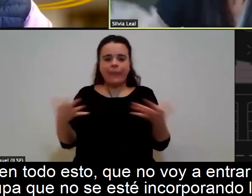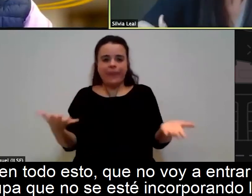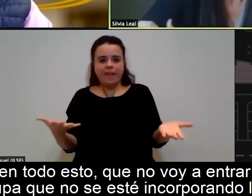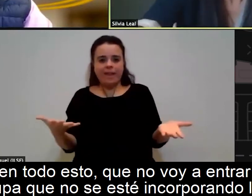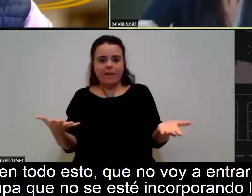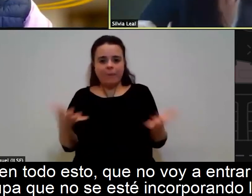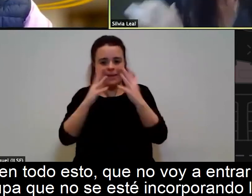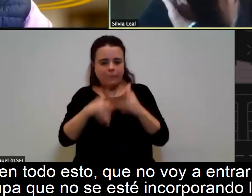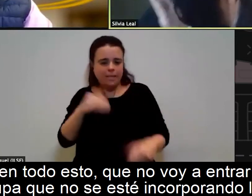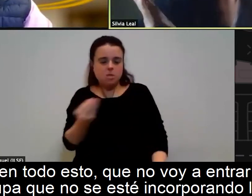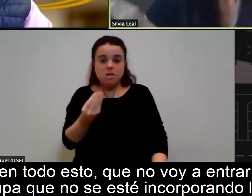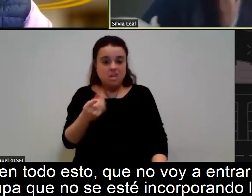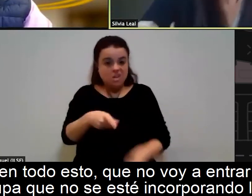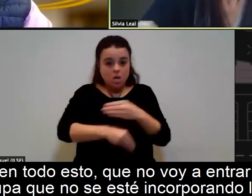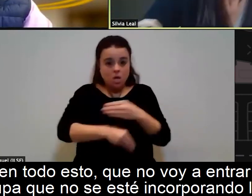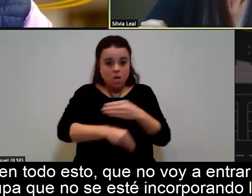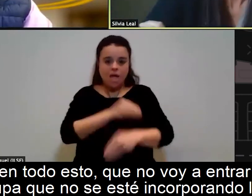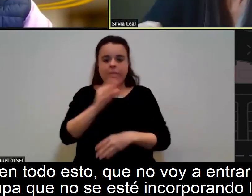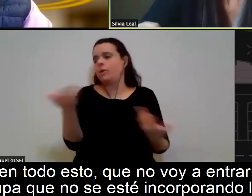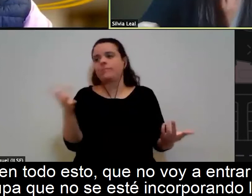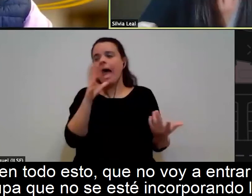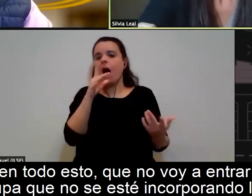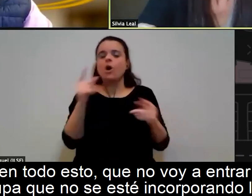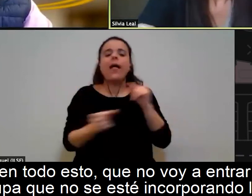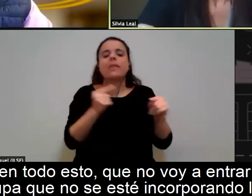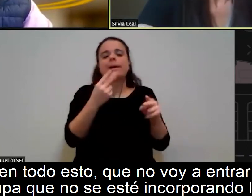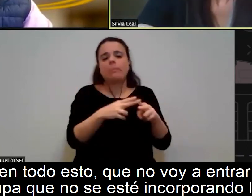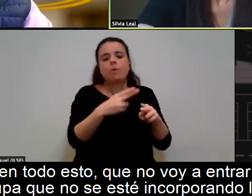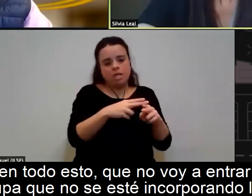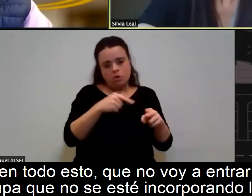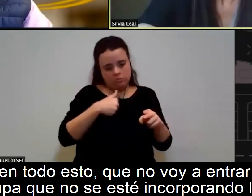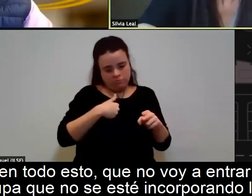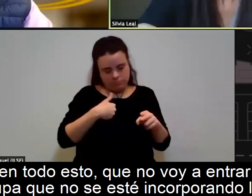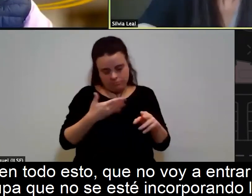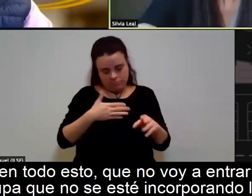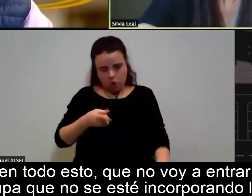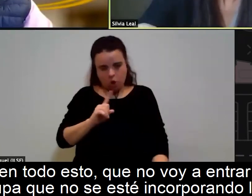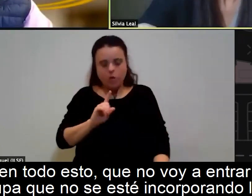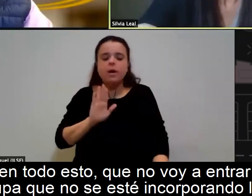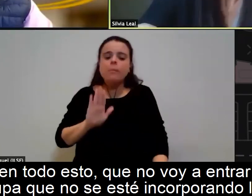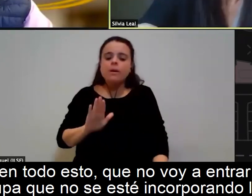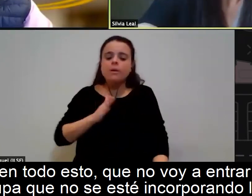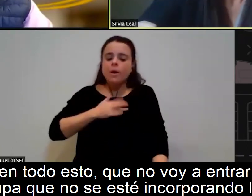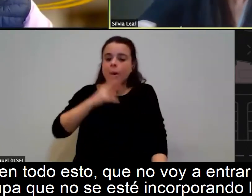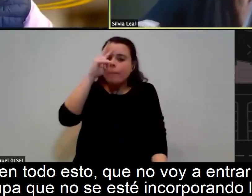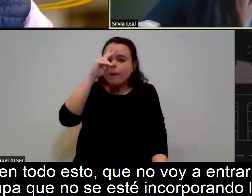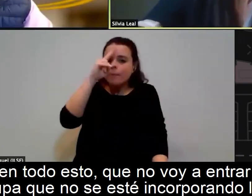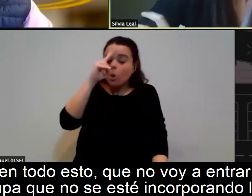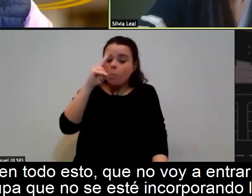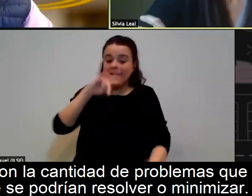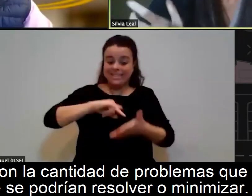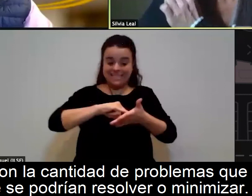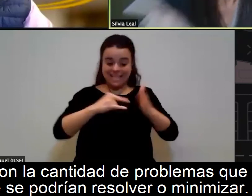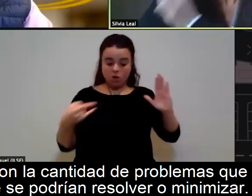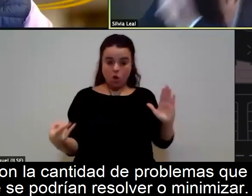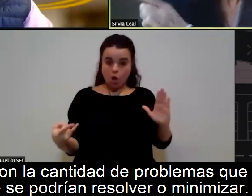querer entrar en todo esto, que no voy a entrar en un debate político, me preocupa que no se esté incorporando la tecnología